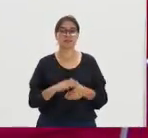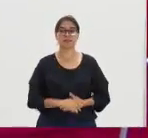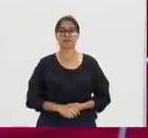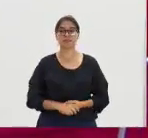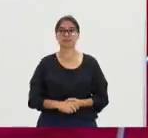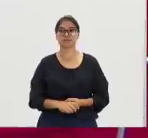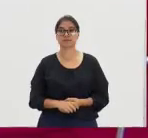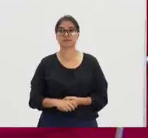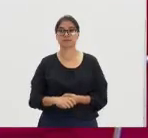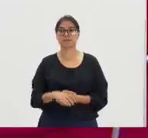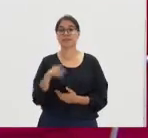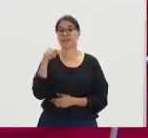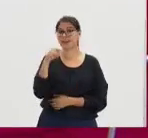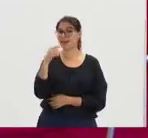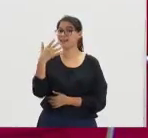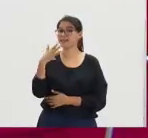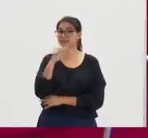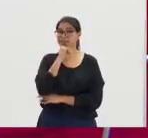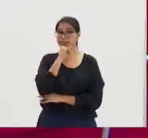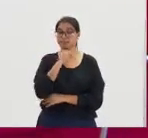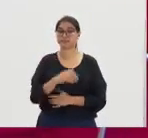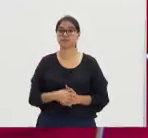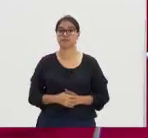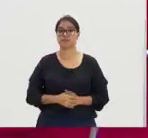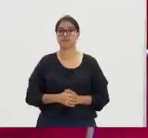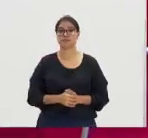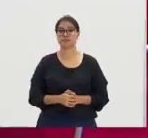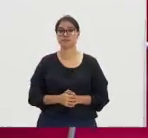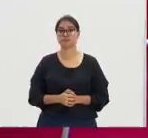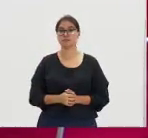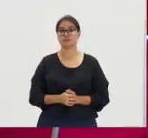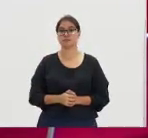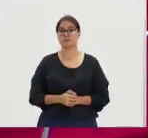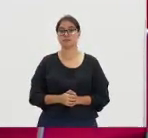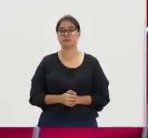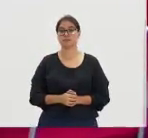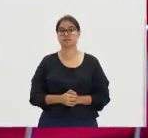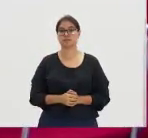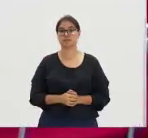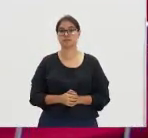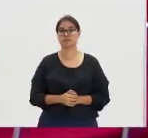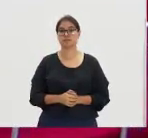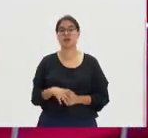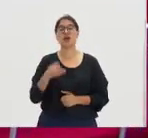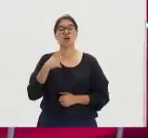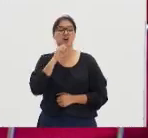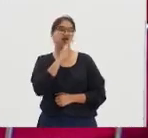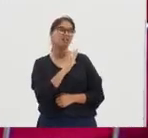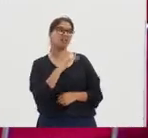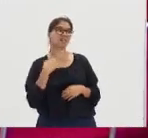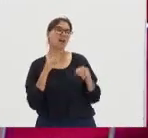Ya está bien. Ya cuando usted le dice a la pareja o algo, comámonos mitad y mitad.